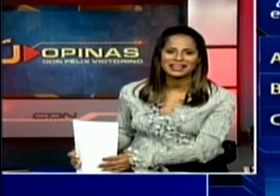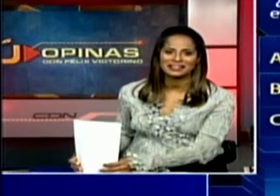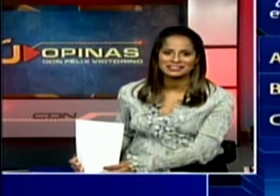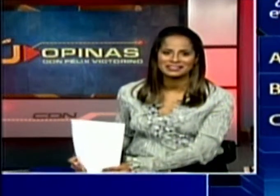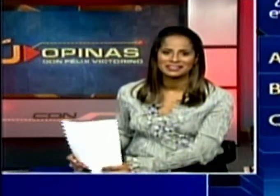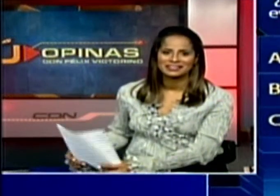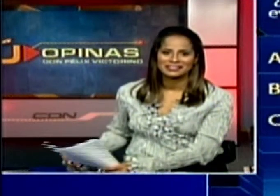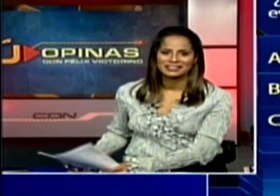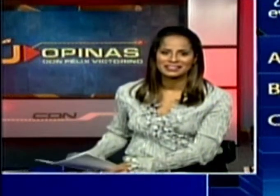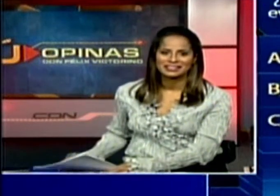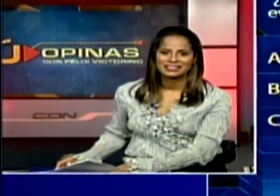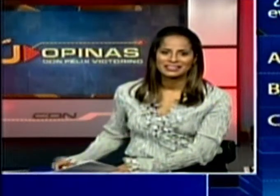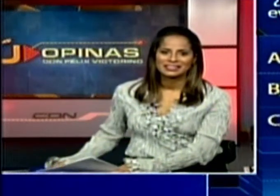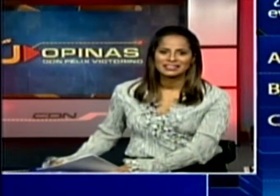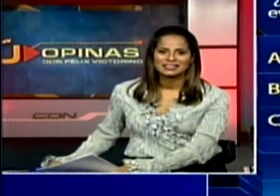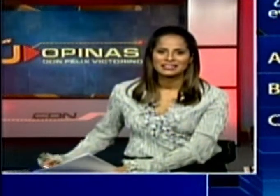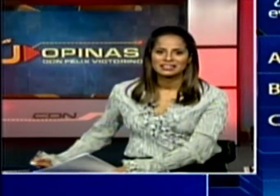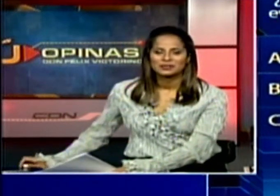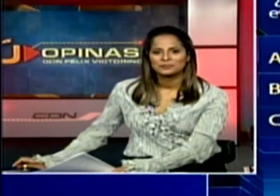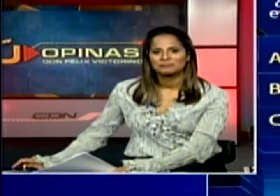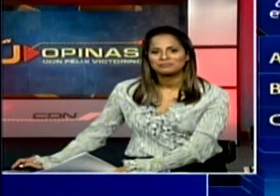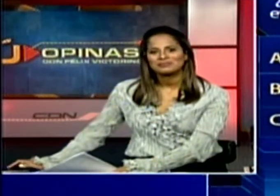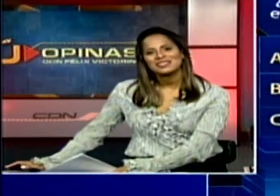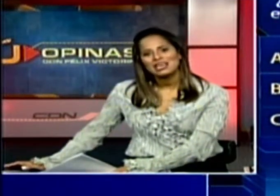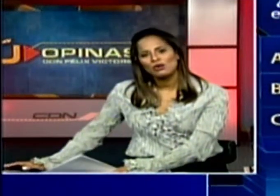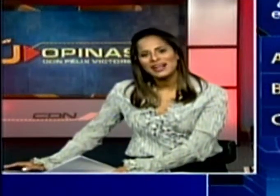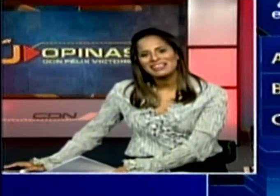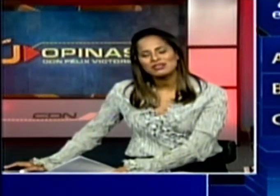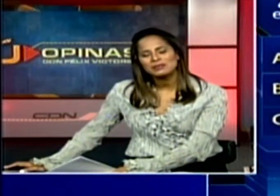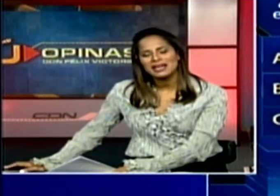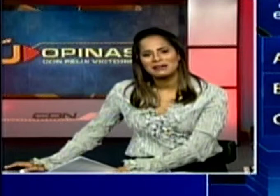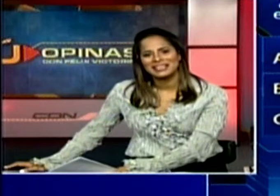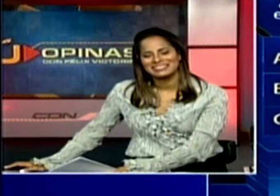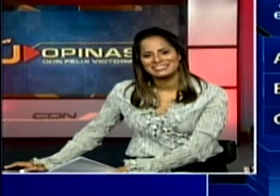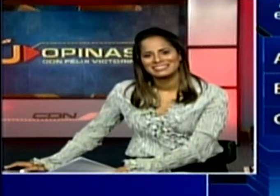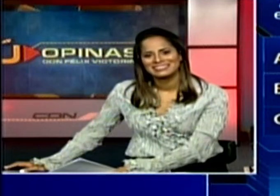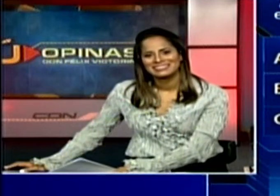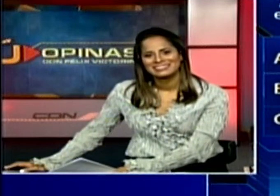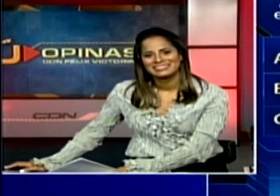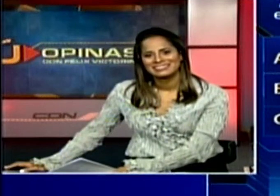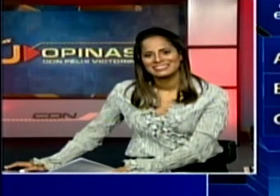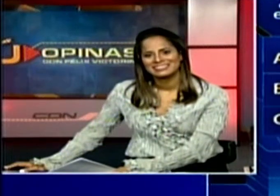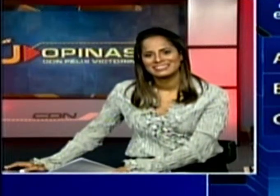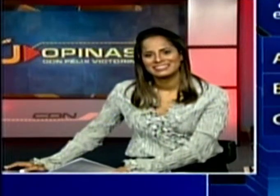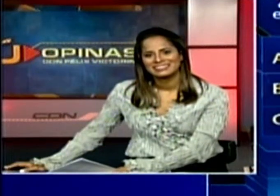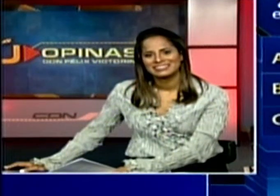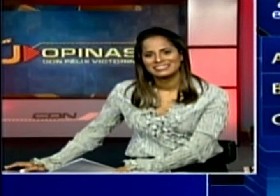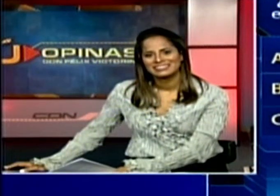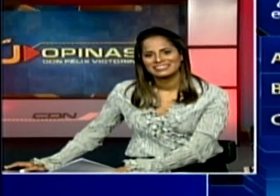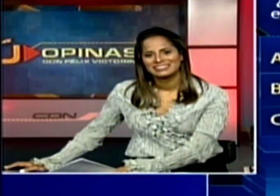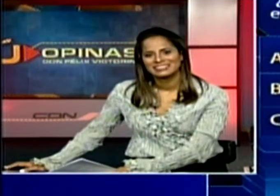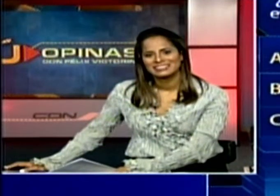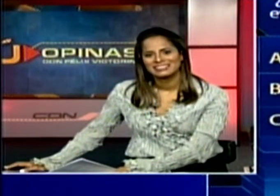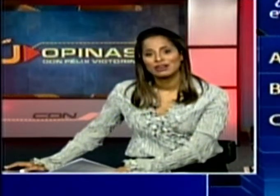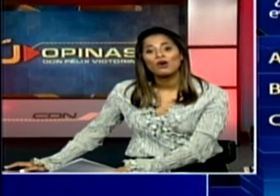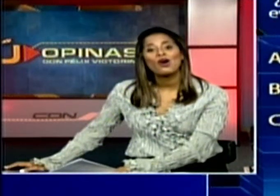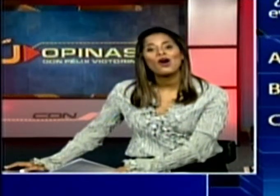Buenas tardes. Buenas tardes, Abby, ¿cómo está? Hola, ¿de dónde me hablas? Te habla Juana de Villaja,